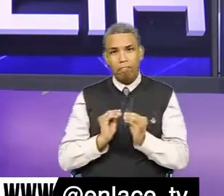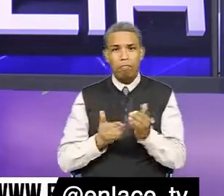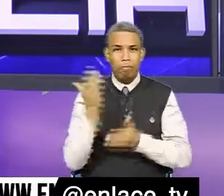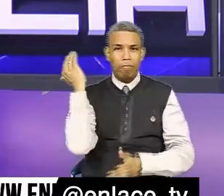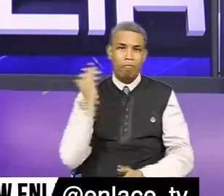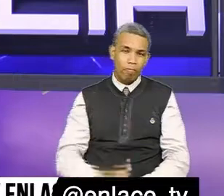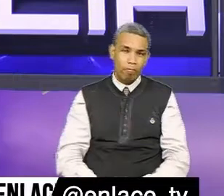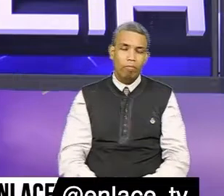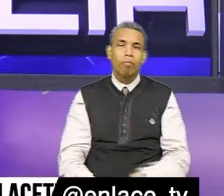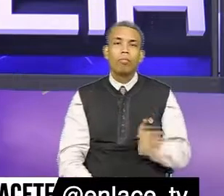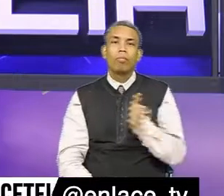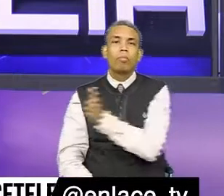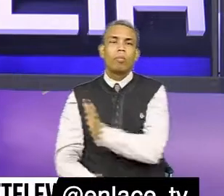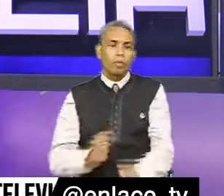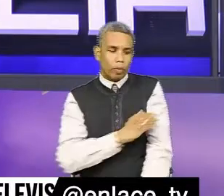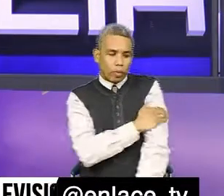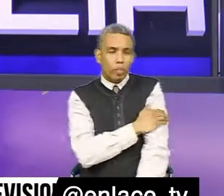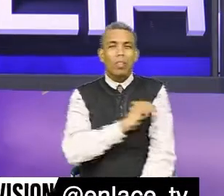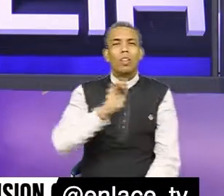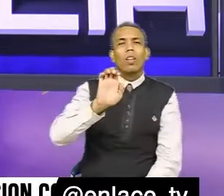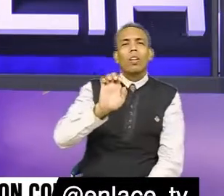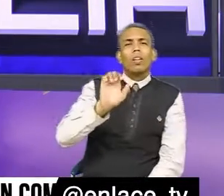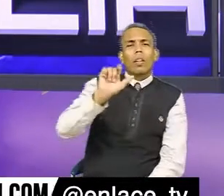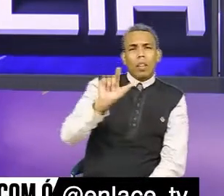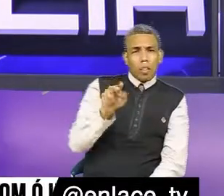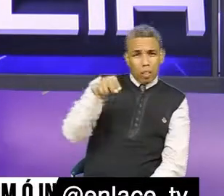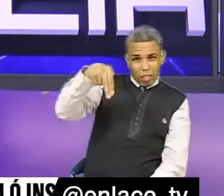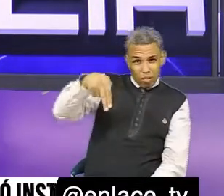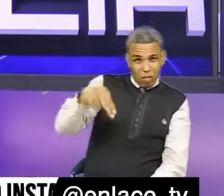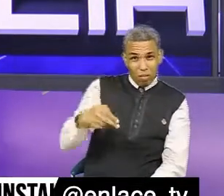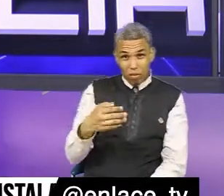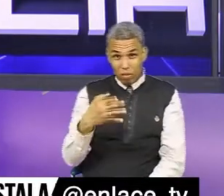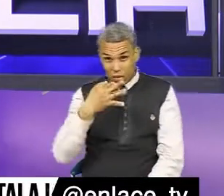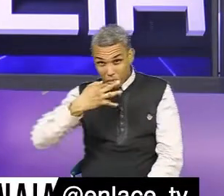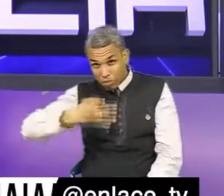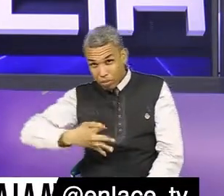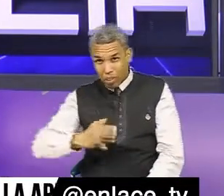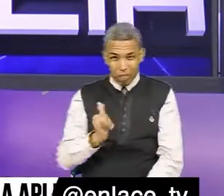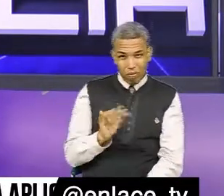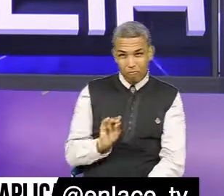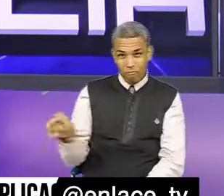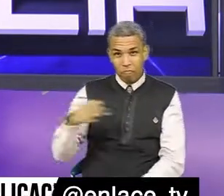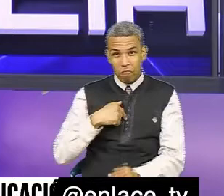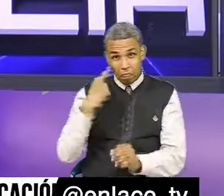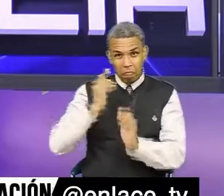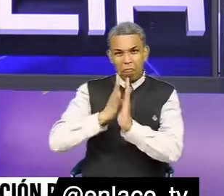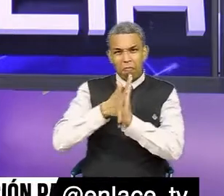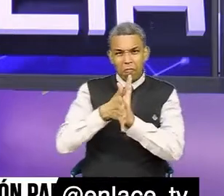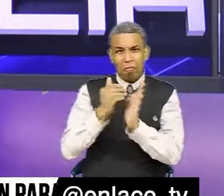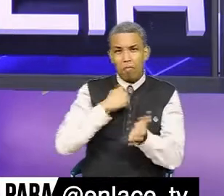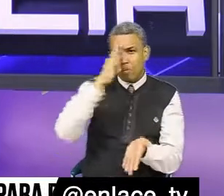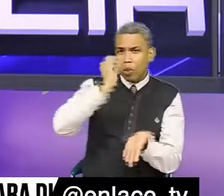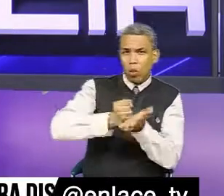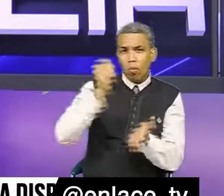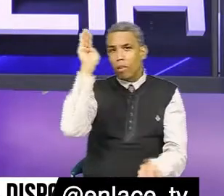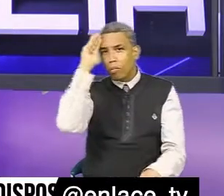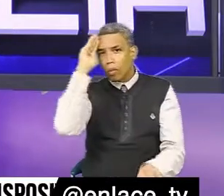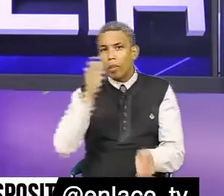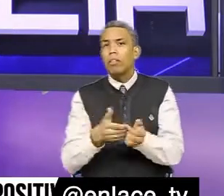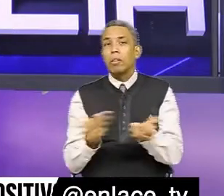nacional se pronuncian por este posible paro armado anunciado por lln afirman que con la presencia de sus uniformados en zonas críticas